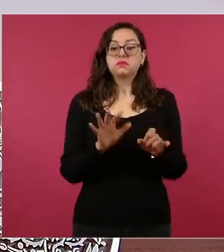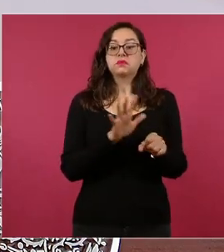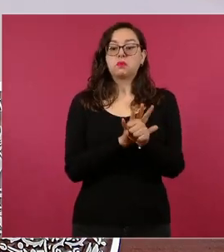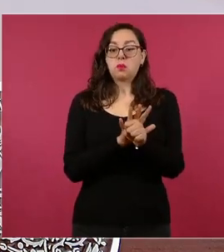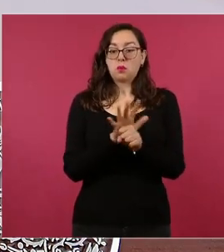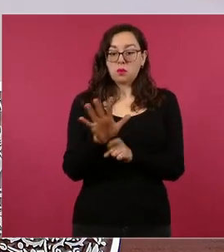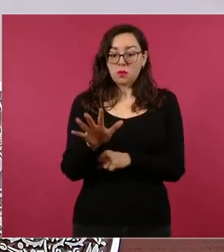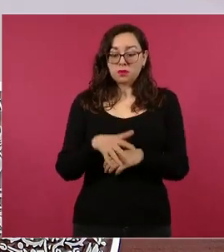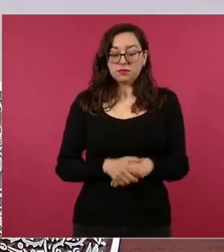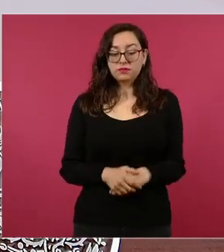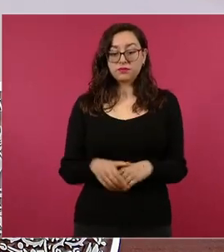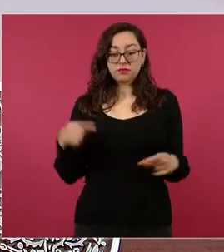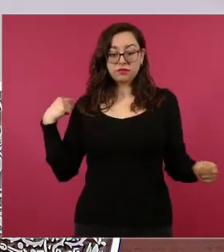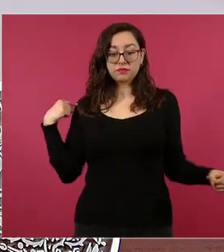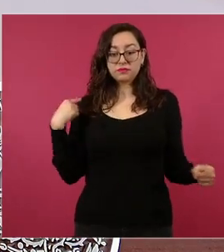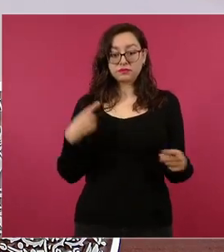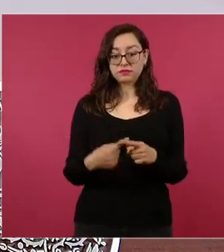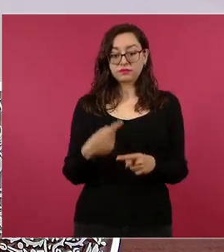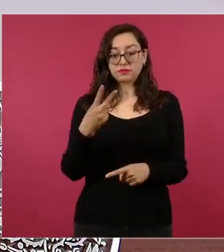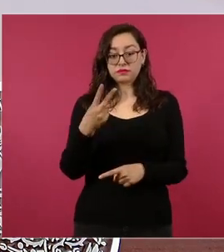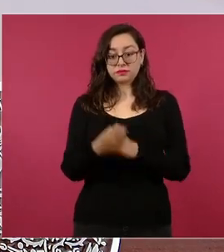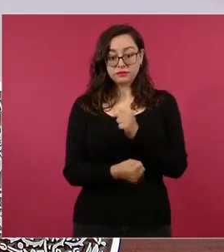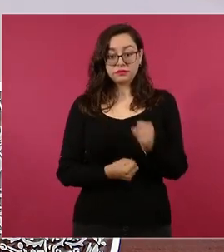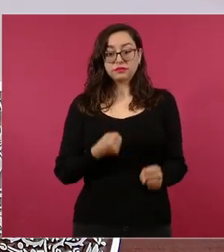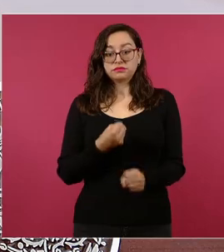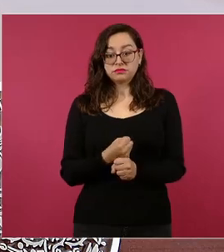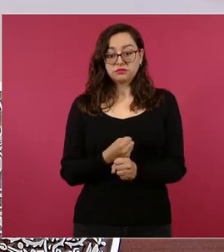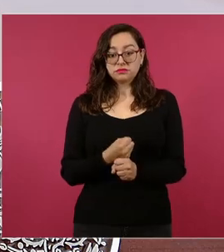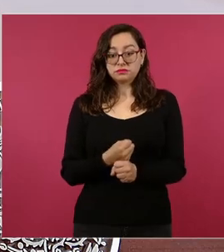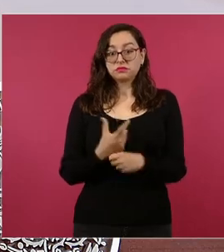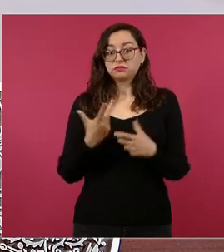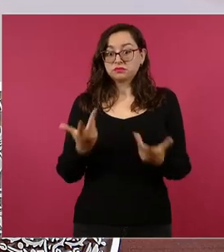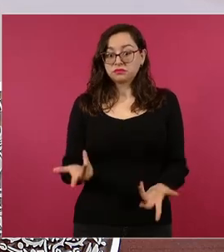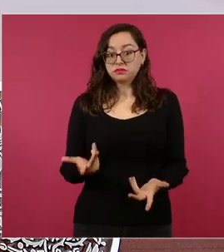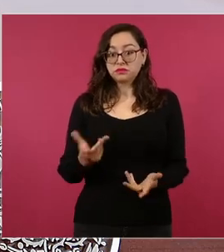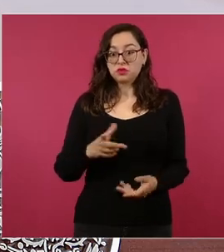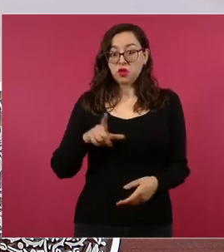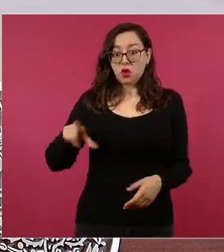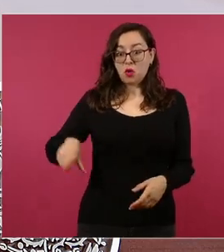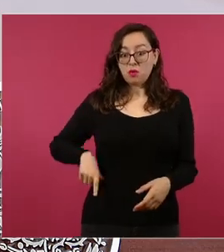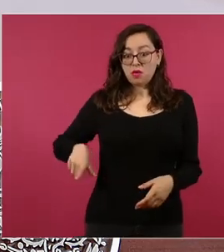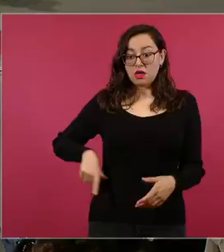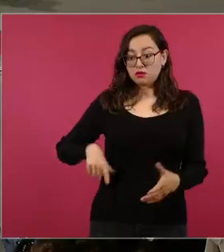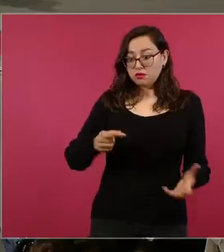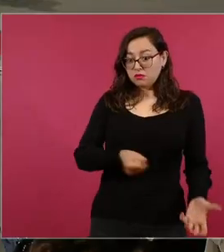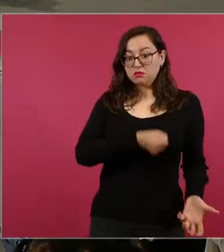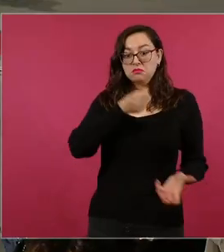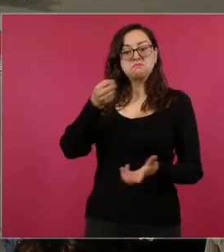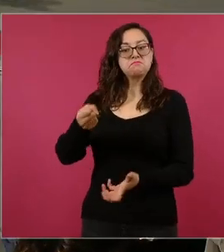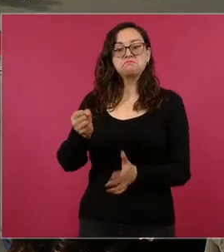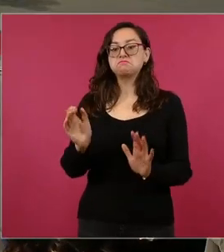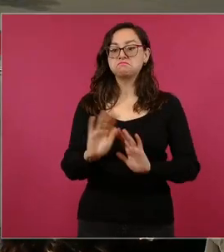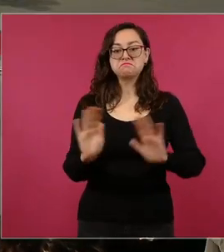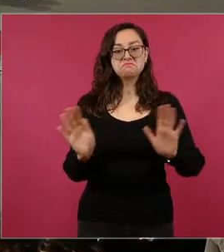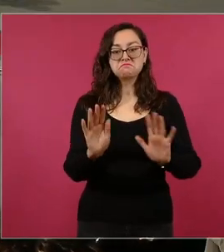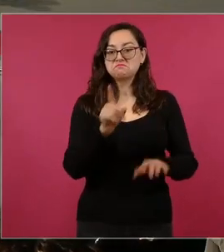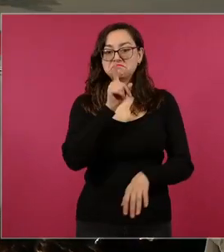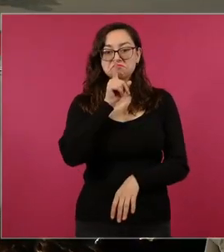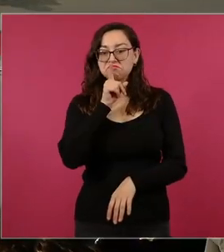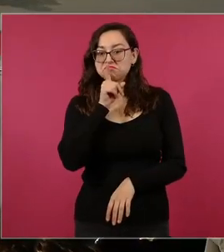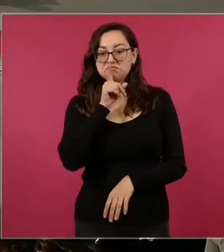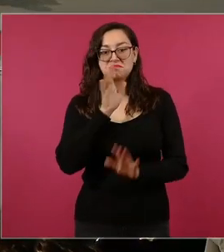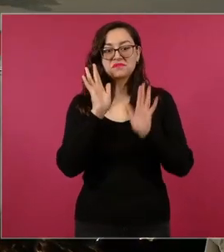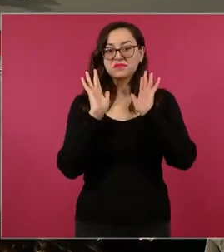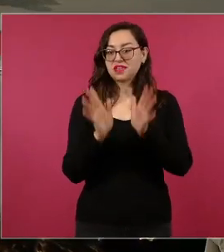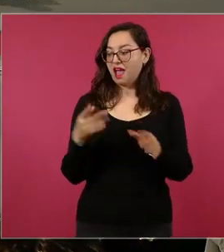que en estos dos últimos años ya no se asignó presupuesto fiscal. Hemos colocado todos los créditos en los